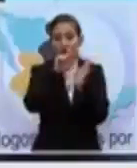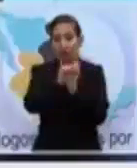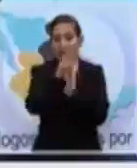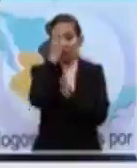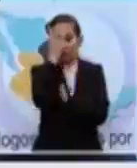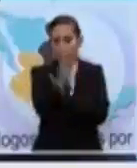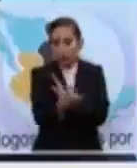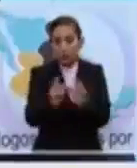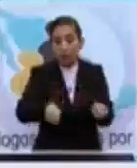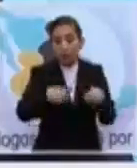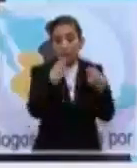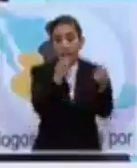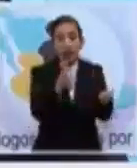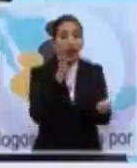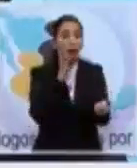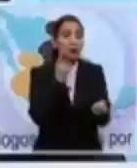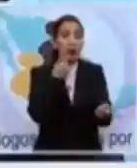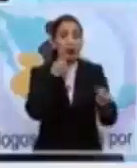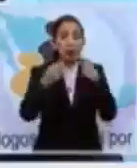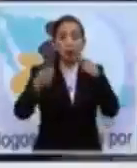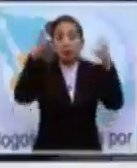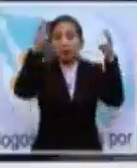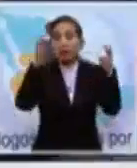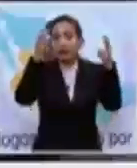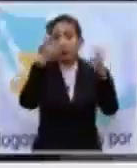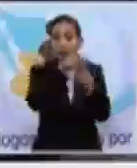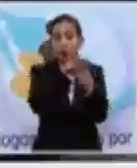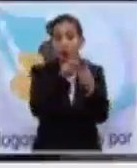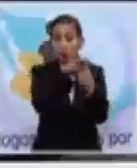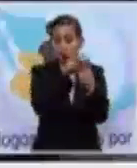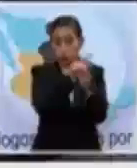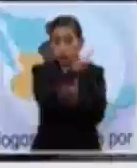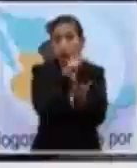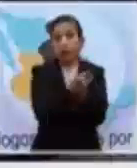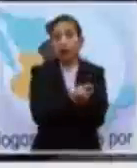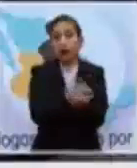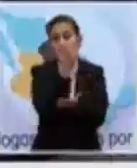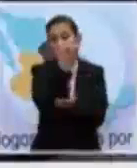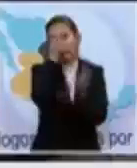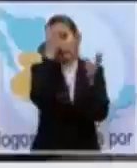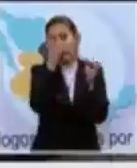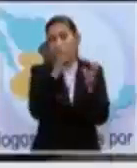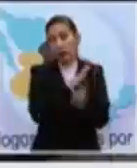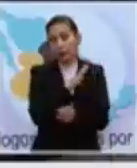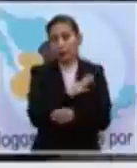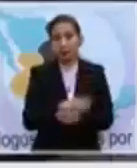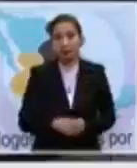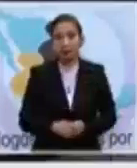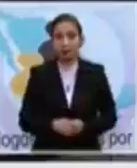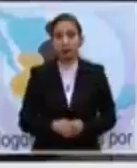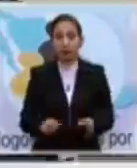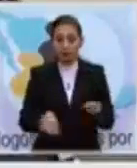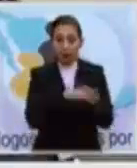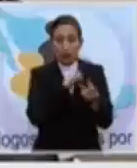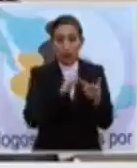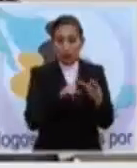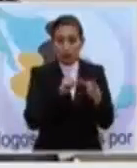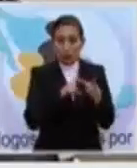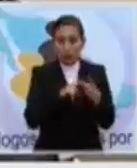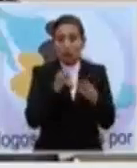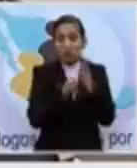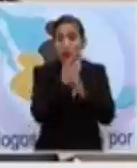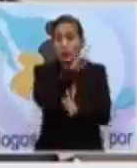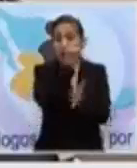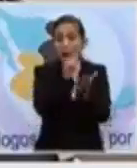73 faculta al Congreso para legislar en este tema. Son 2 puntos que la ley en este sentido existe. El segundo punto sería una